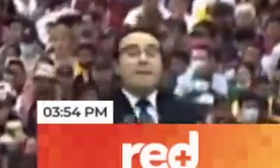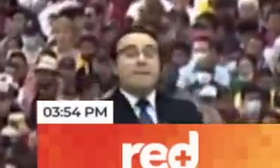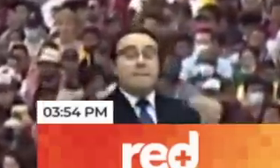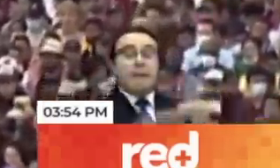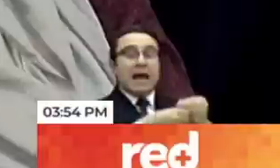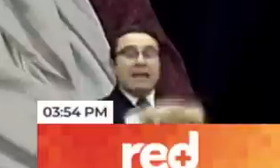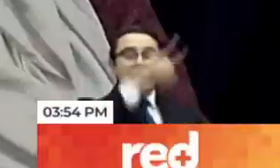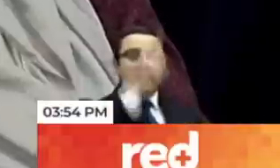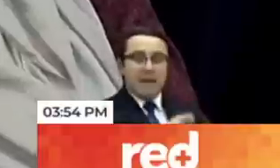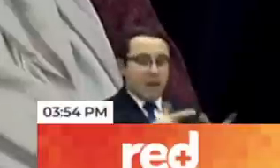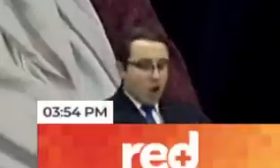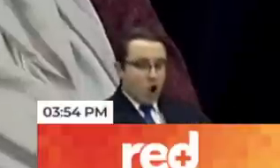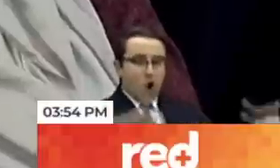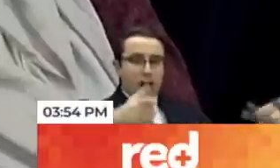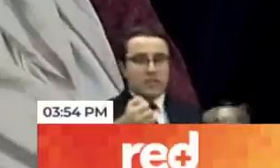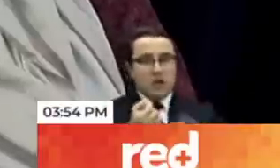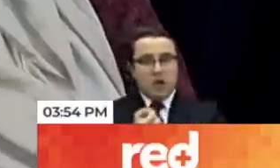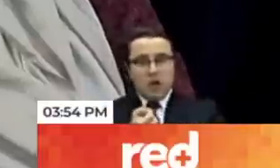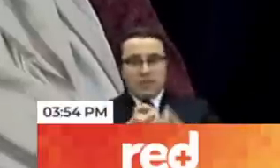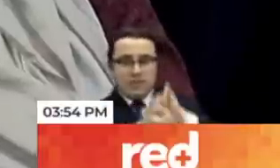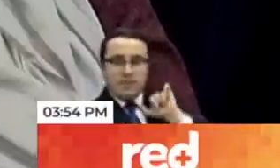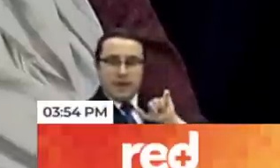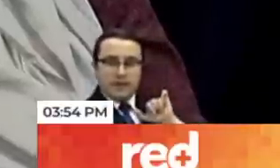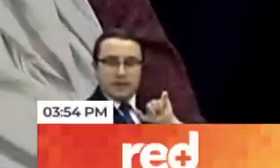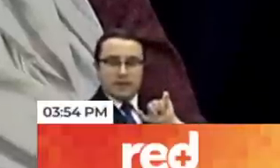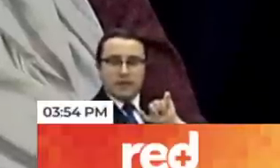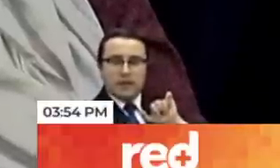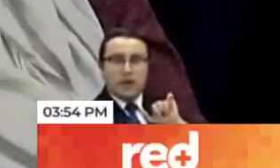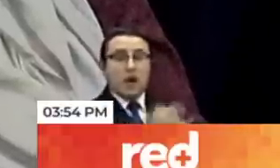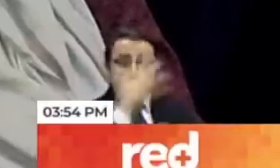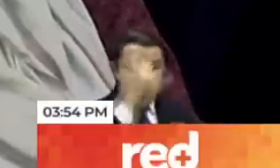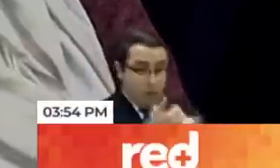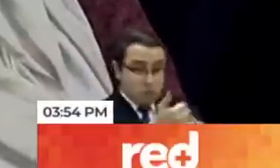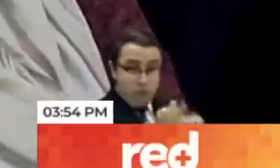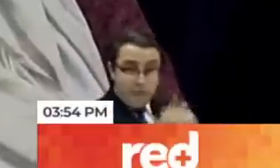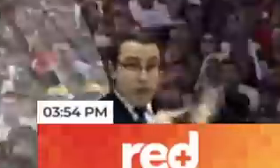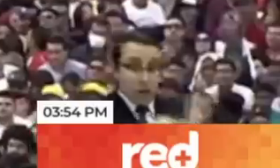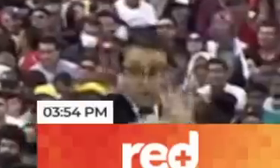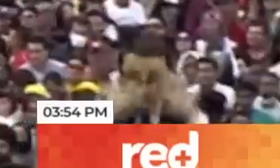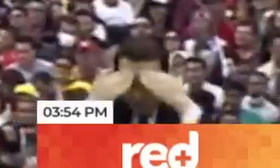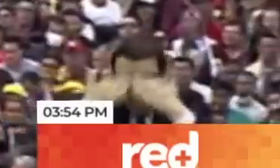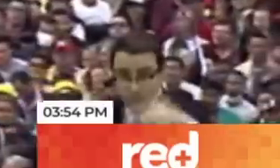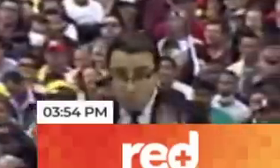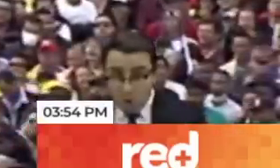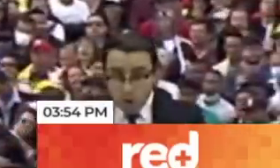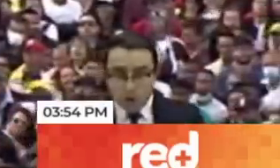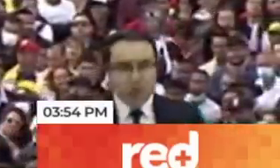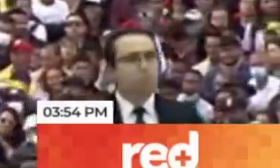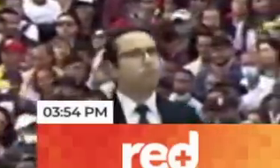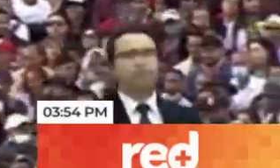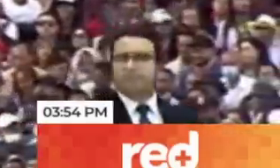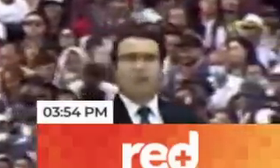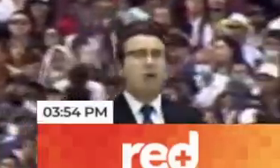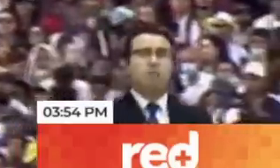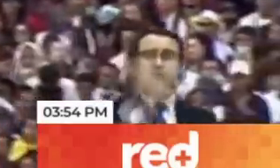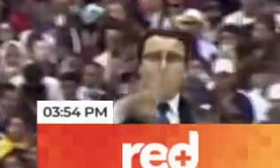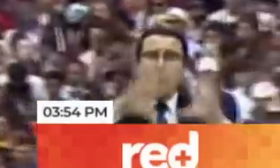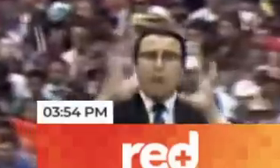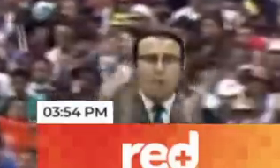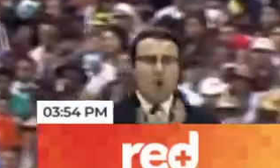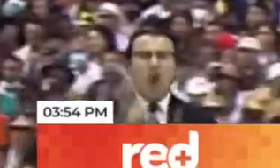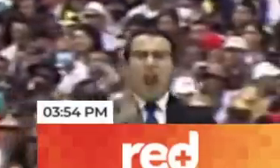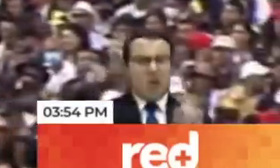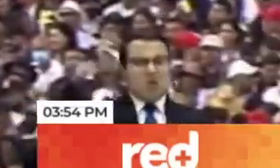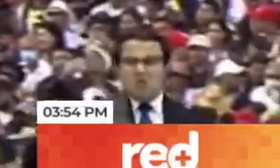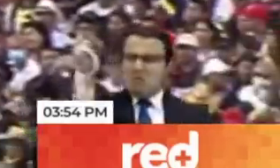frente al Ejecutivo, porque sin independencia no hay democracia, hoy amenazada en el mundo por utopías autoritarias y por